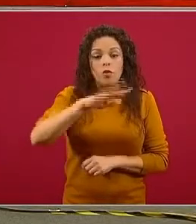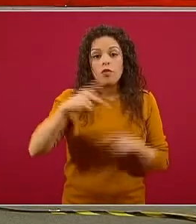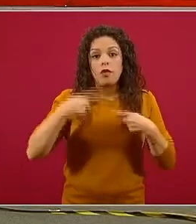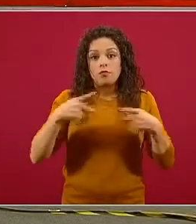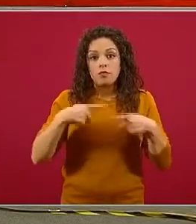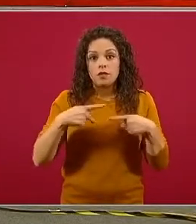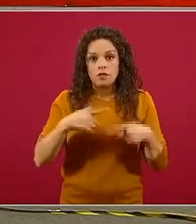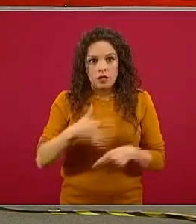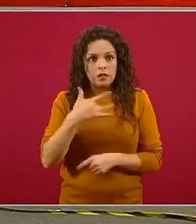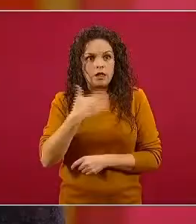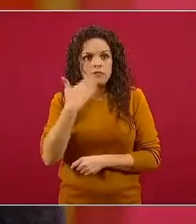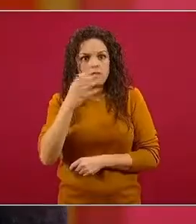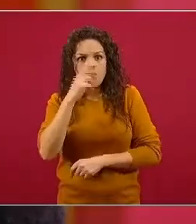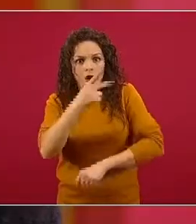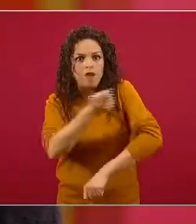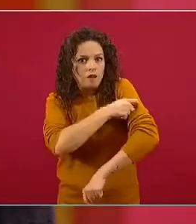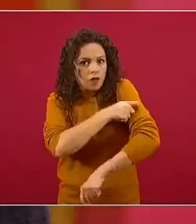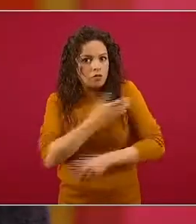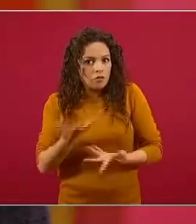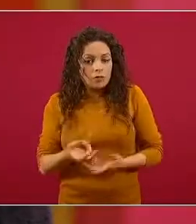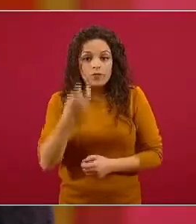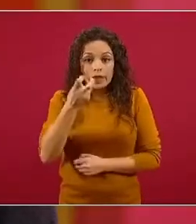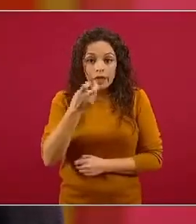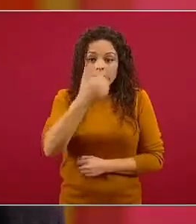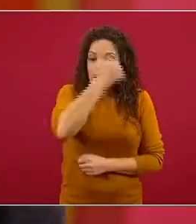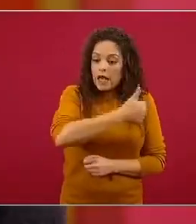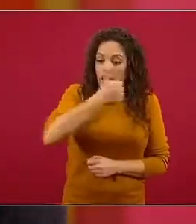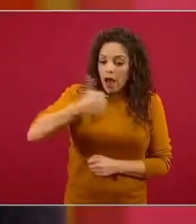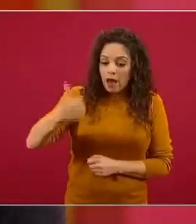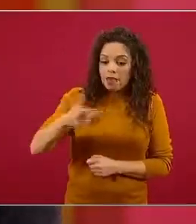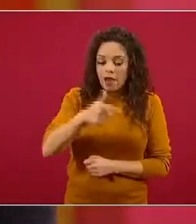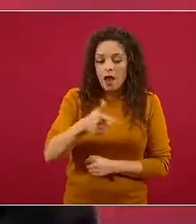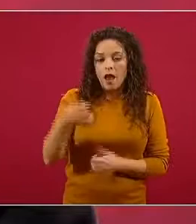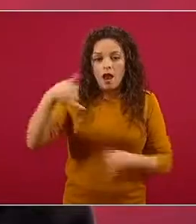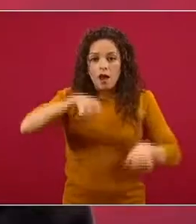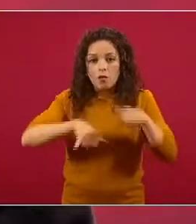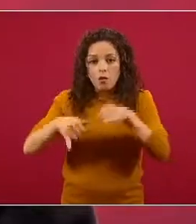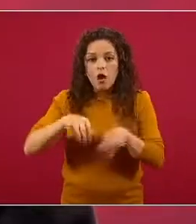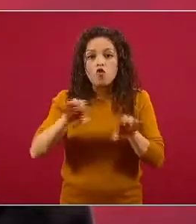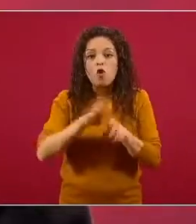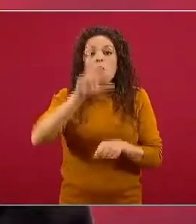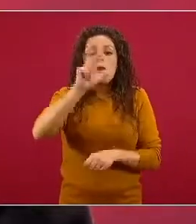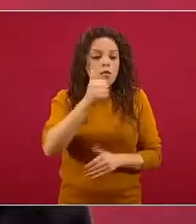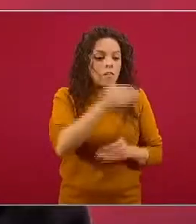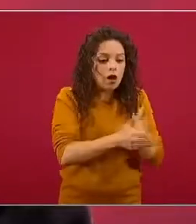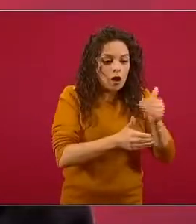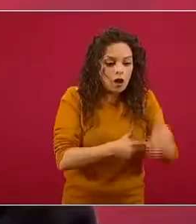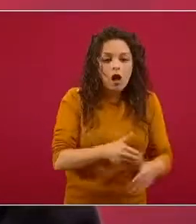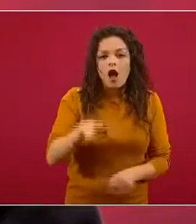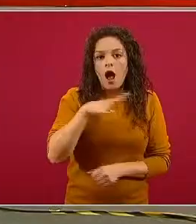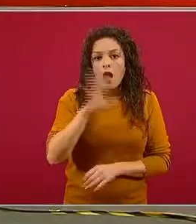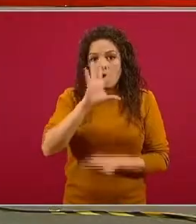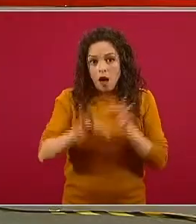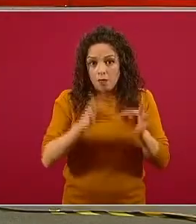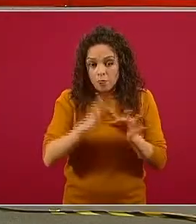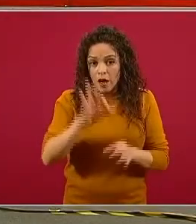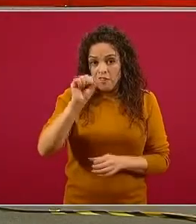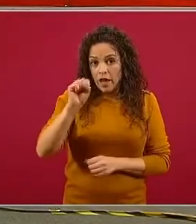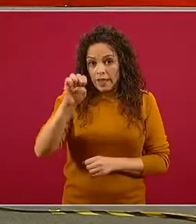específica, sino que de acuerdo a cómo ha avanzado cada laboratorio, quien ya completó la fase 1 y la fase 2, que son